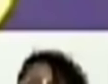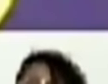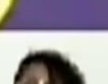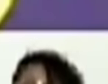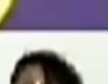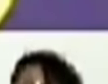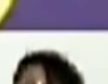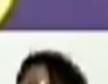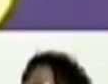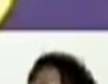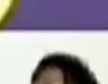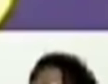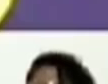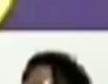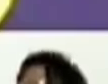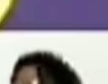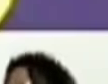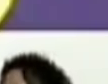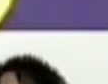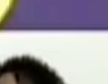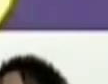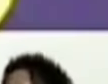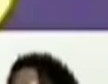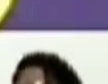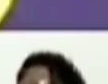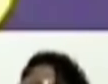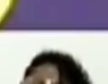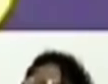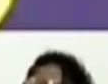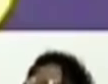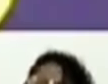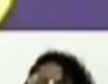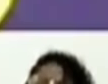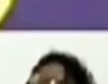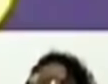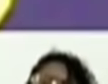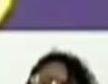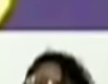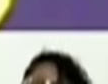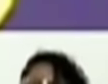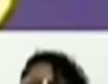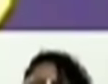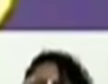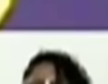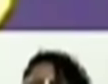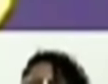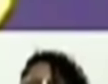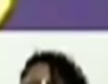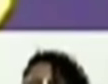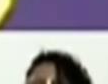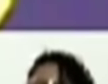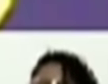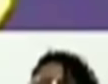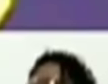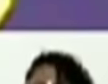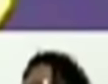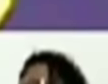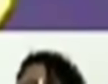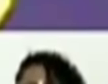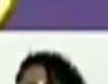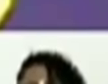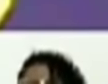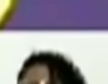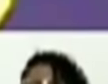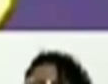de la pandemia y de los acosos imperialistas internacionales han resistido, y hoy puedo decir que las instituciones